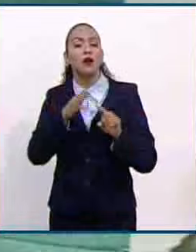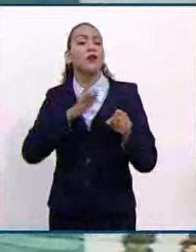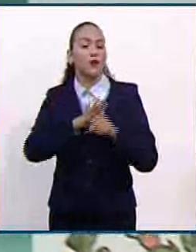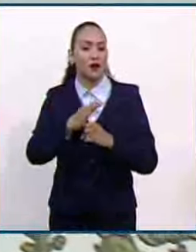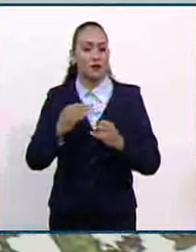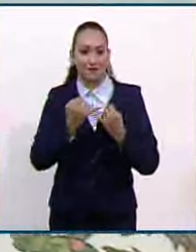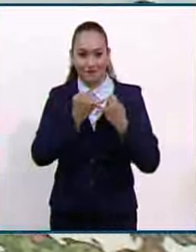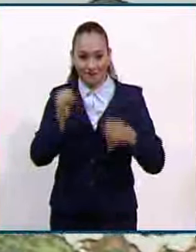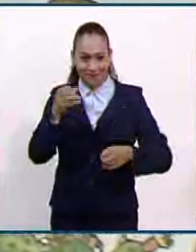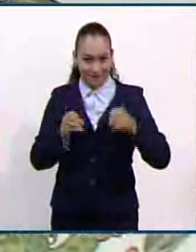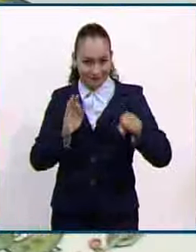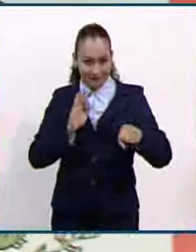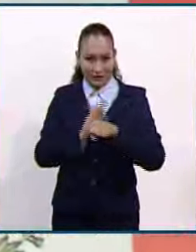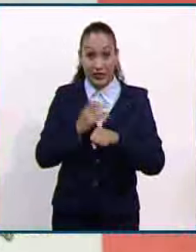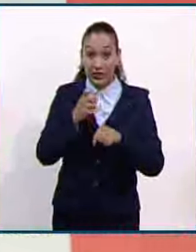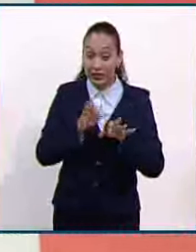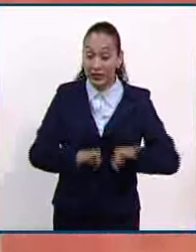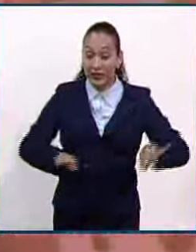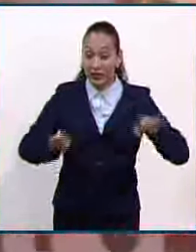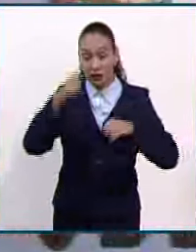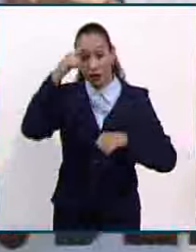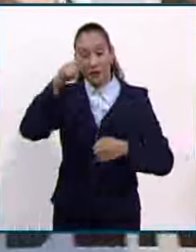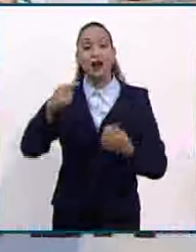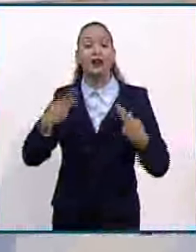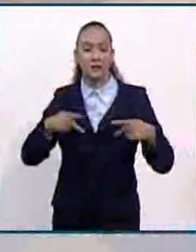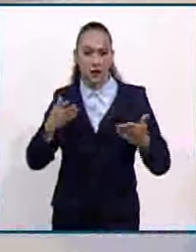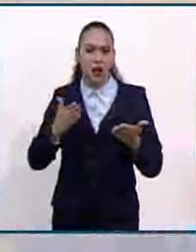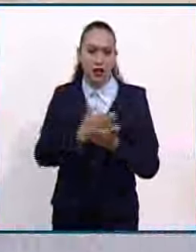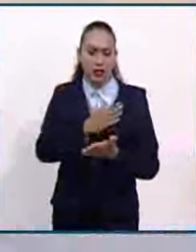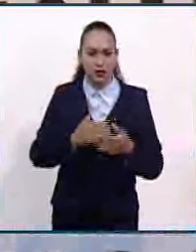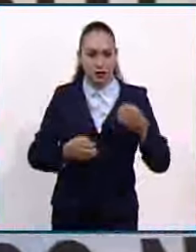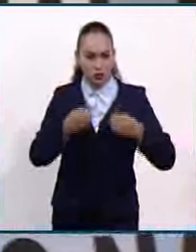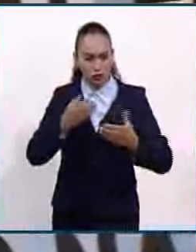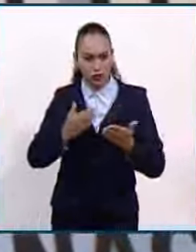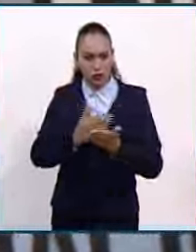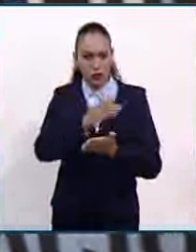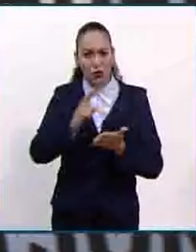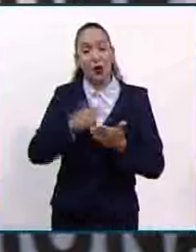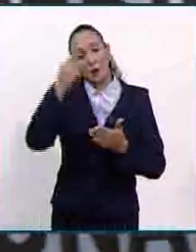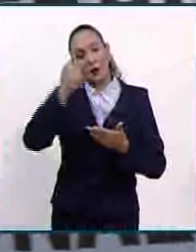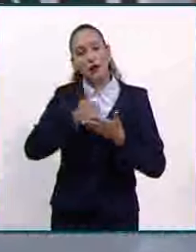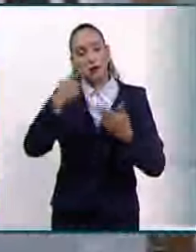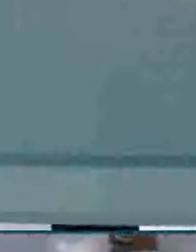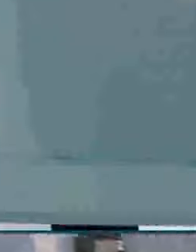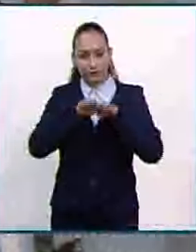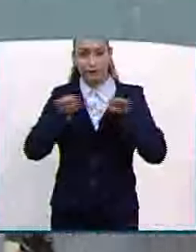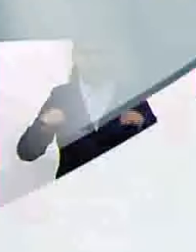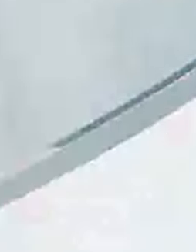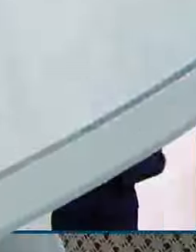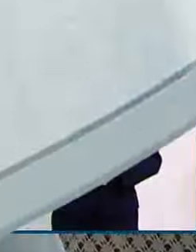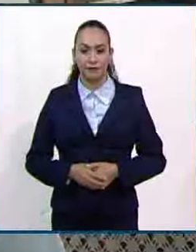judicial, elemento indispensable para garantizar el acceso a la justicia en condiciones de igualdad.